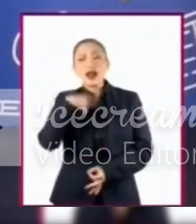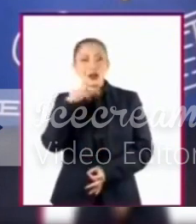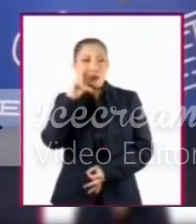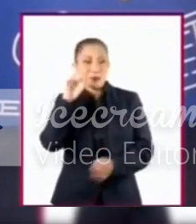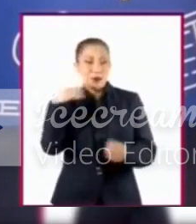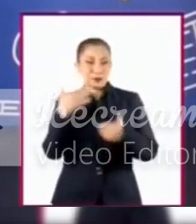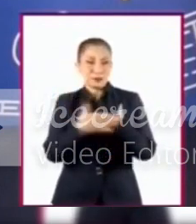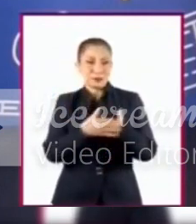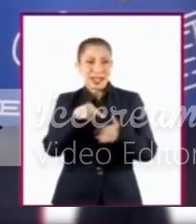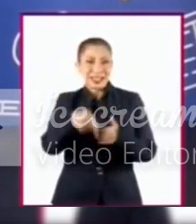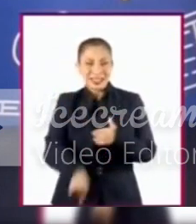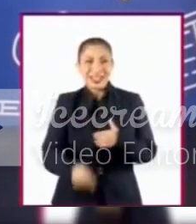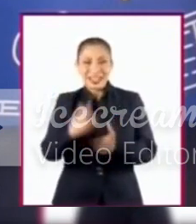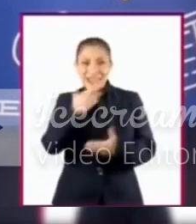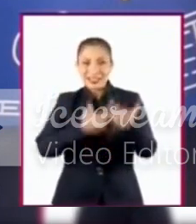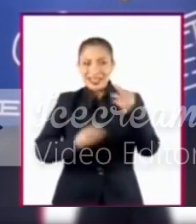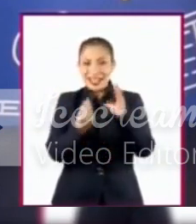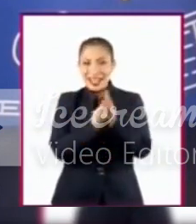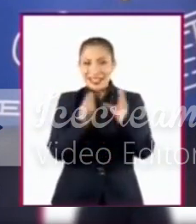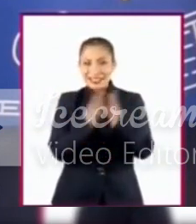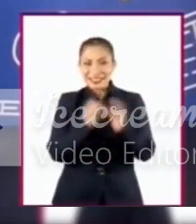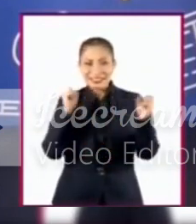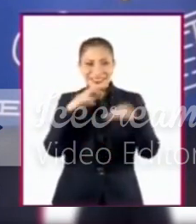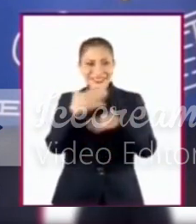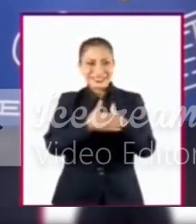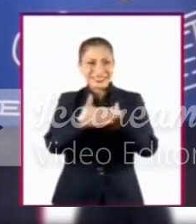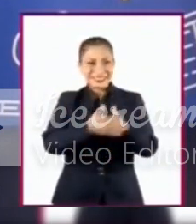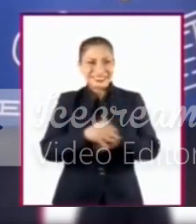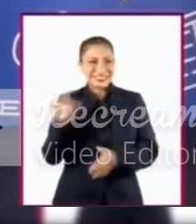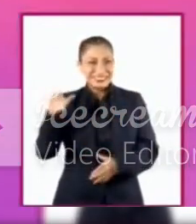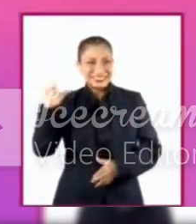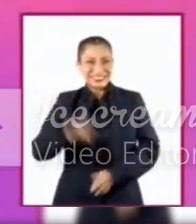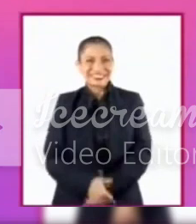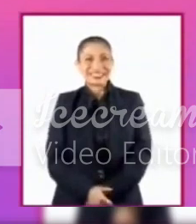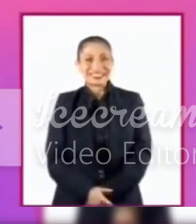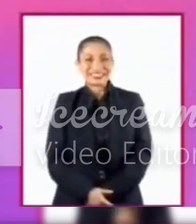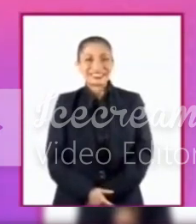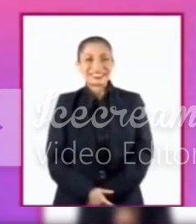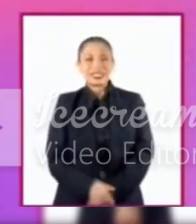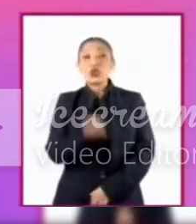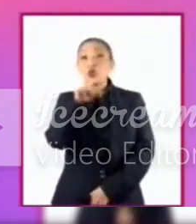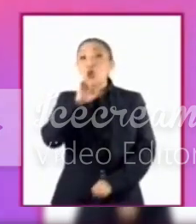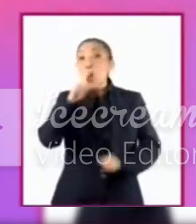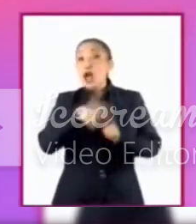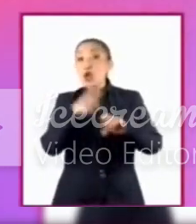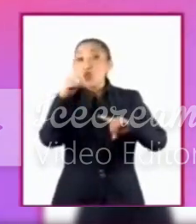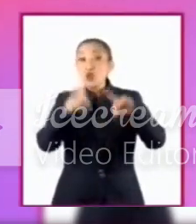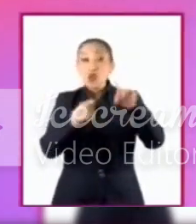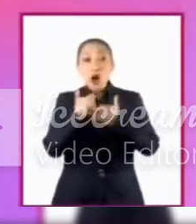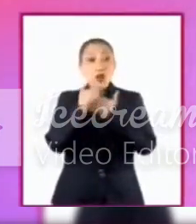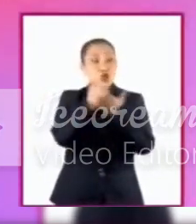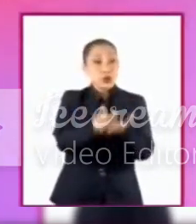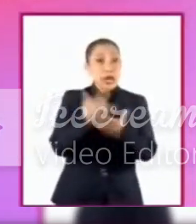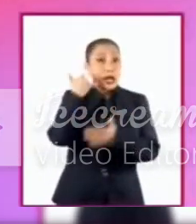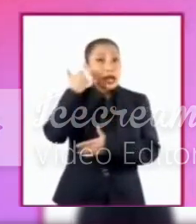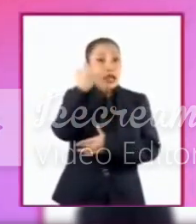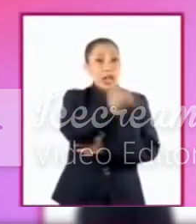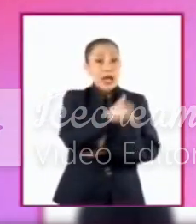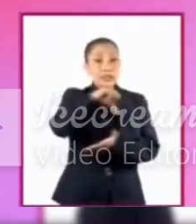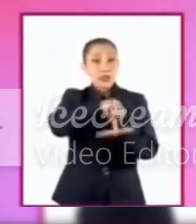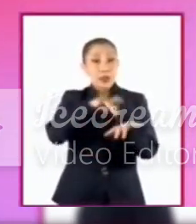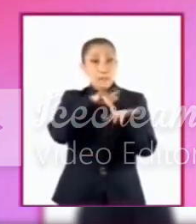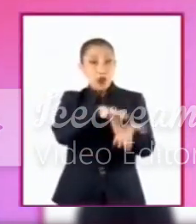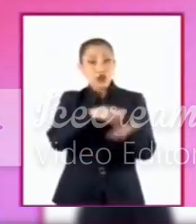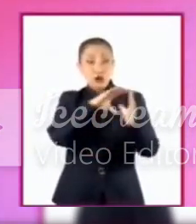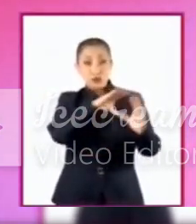que nos vemos pronto aquí en Regreso a Clases. ¡Hasta la próxima! Si tienes dudas o necesitas ayuda, llama al Centro